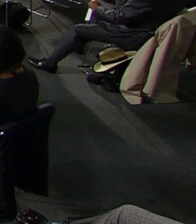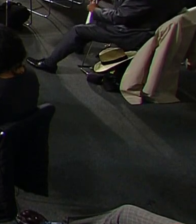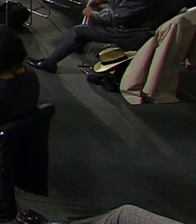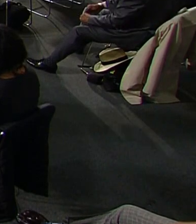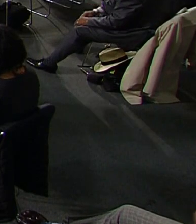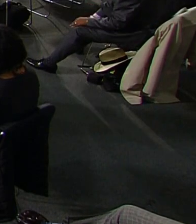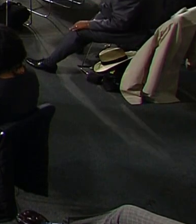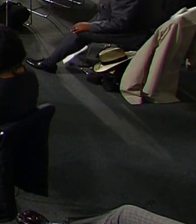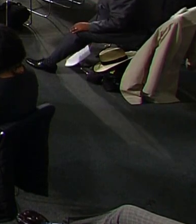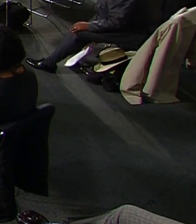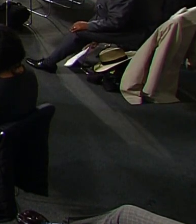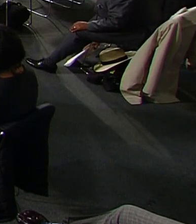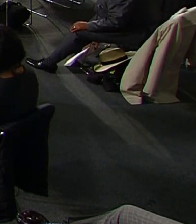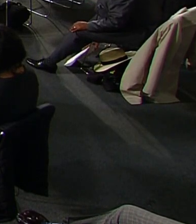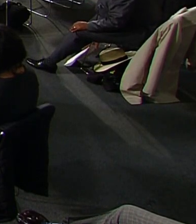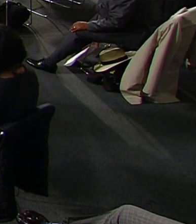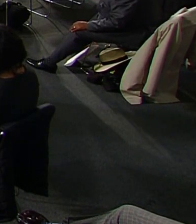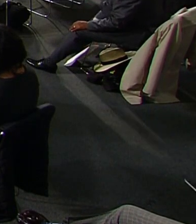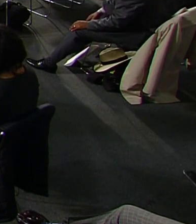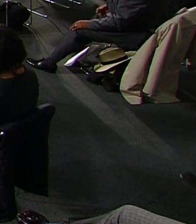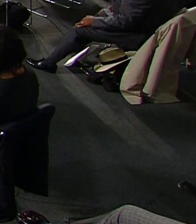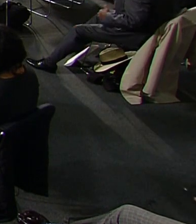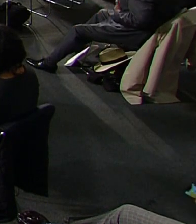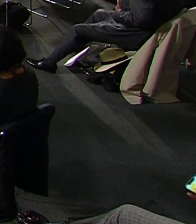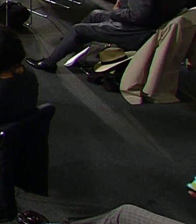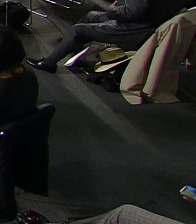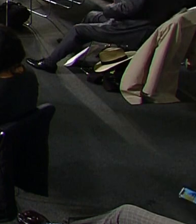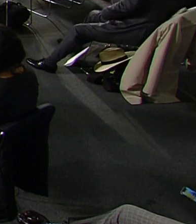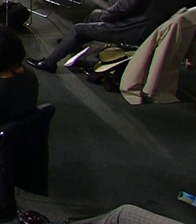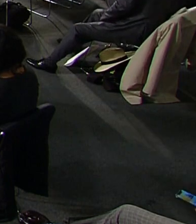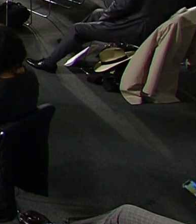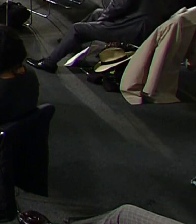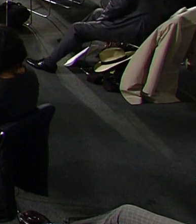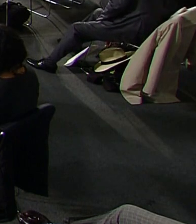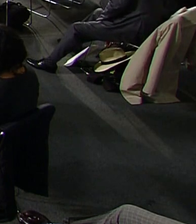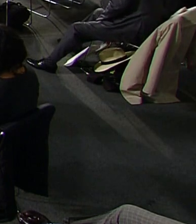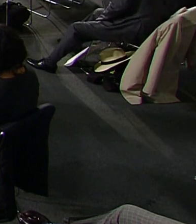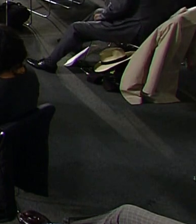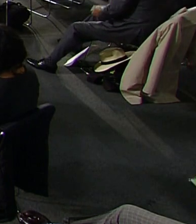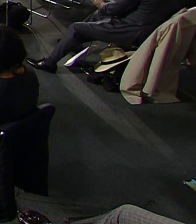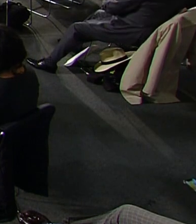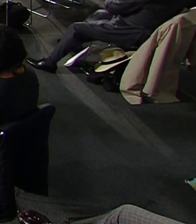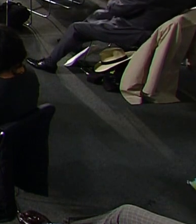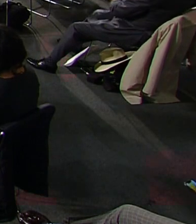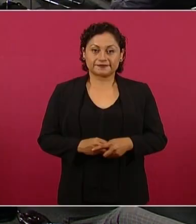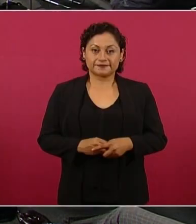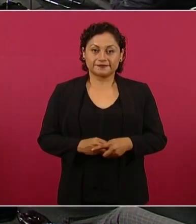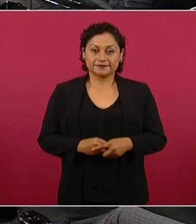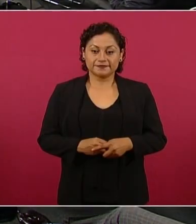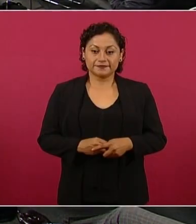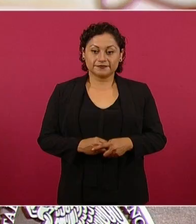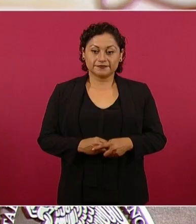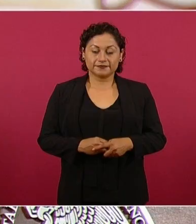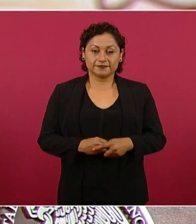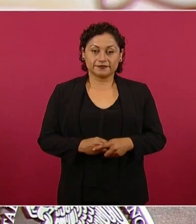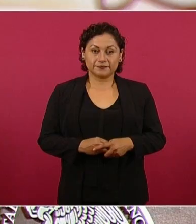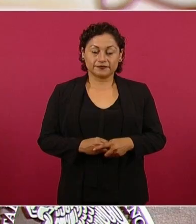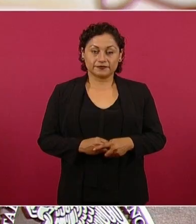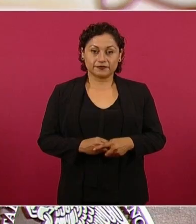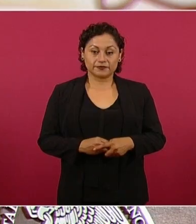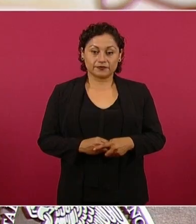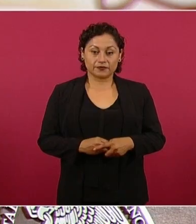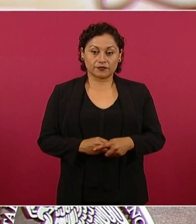aseguramiento de trabajadores independientes en general, en todo el país. Es justamente con el que estamos operando la parte